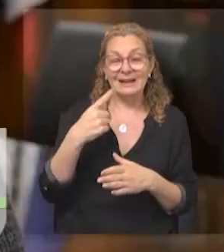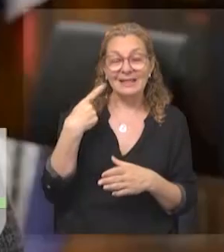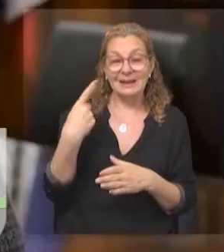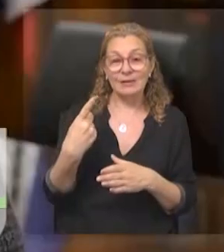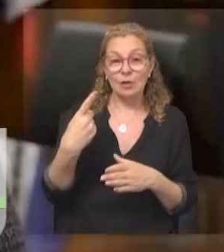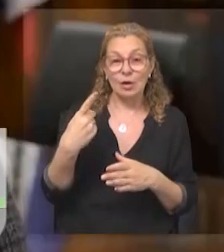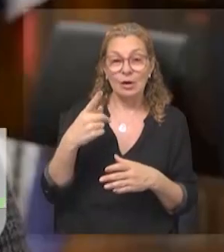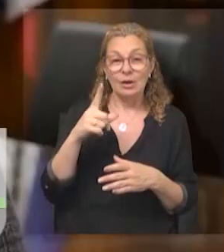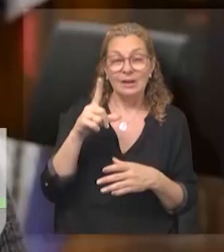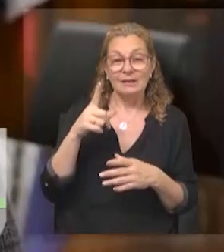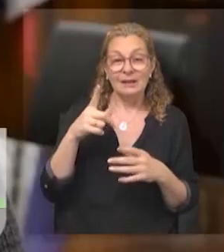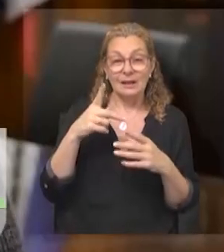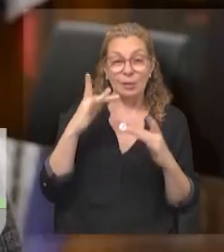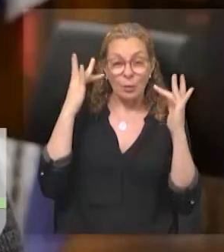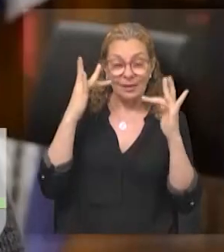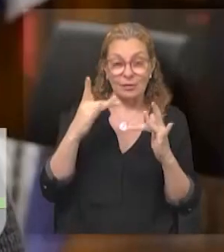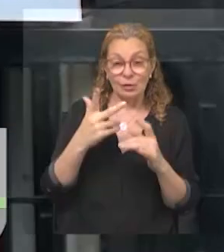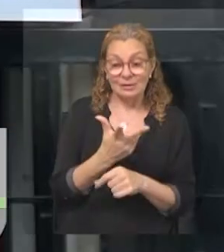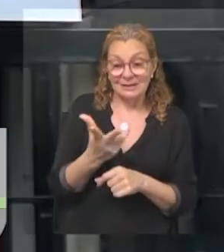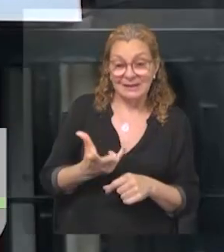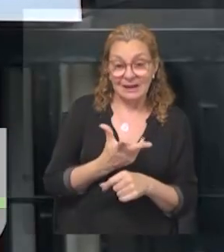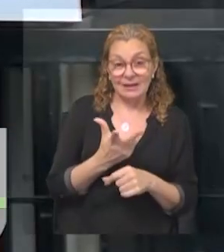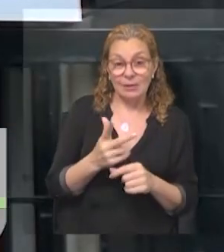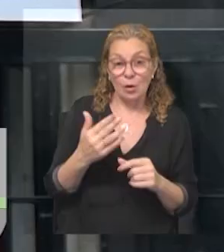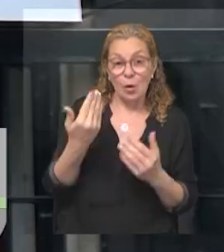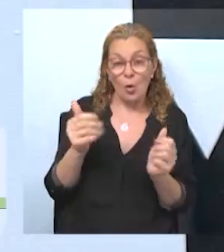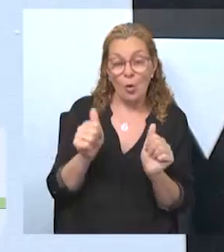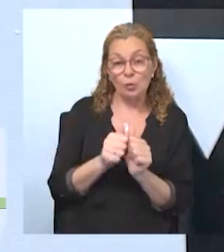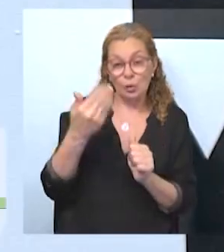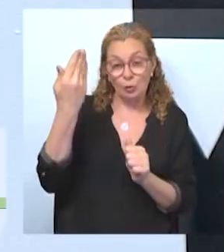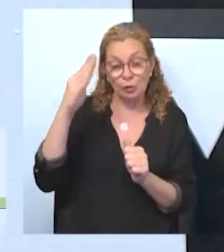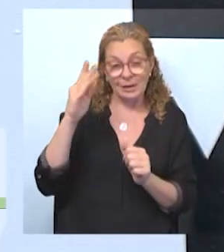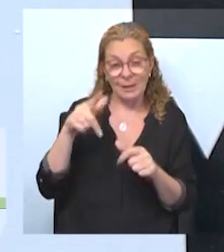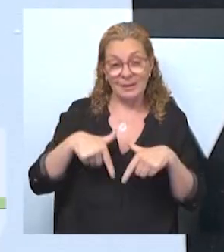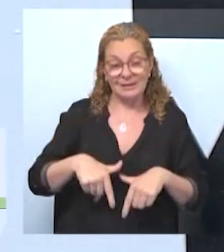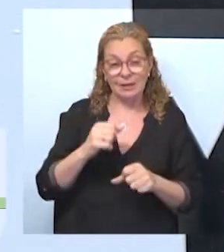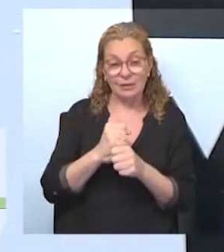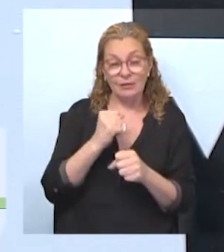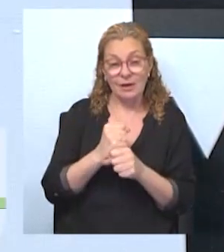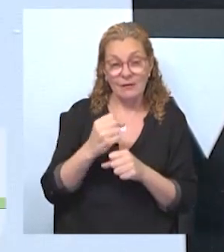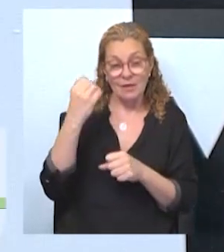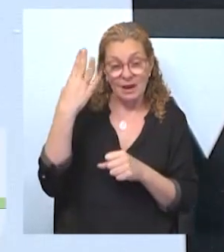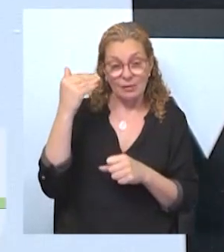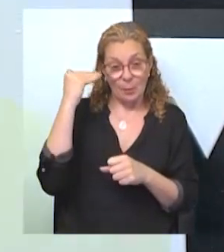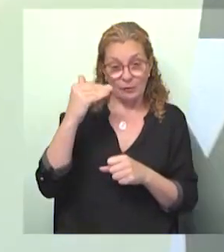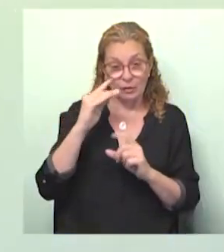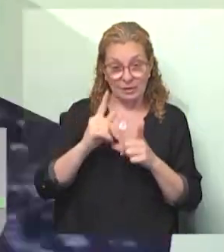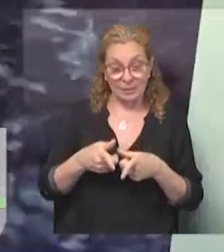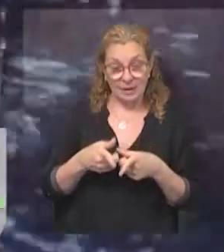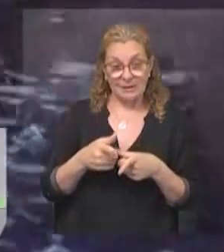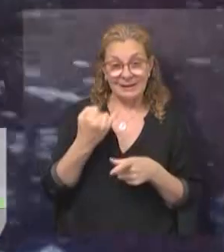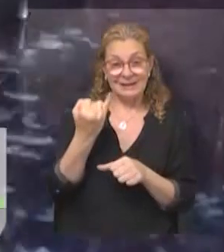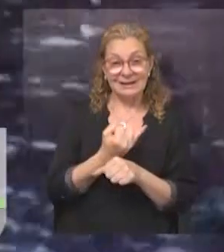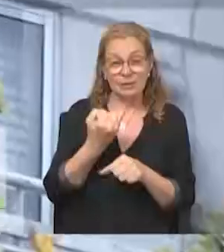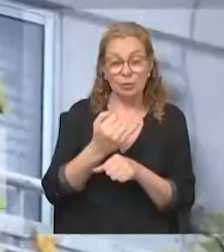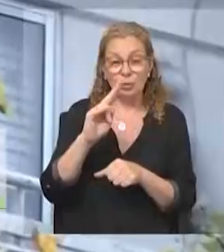educación secundaria participaron de una mesa tripartita junto a autoridades del Ministerio de trabajo y de la federación Nacional de profesores el instituto